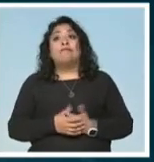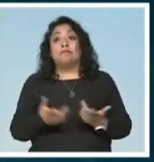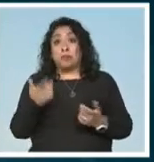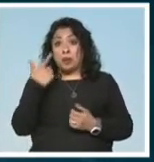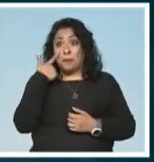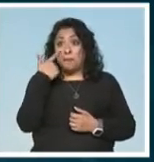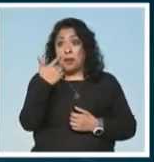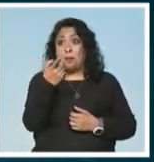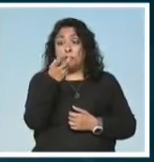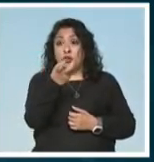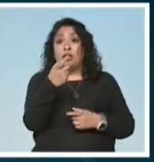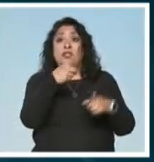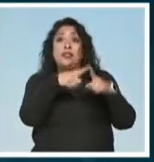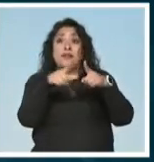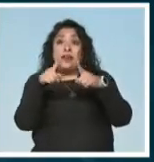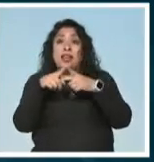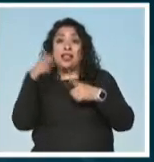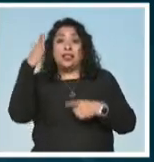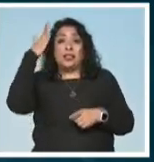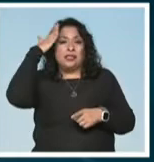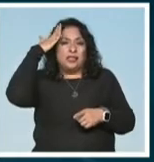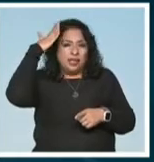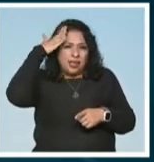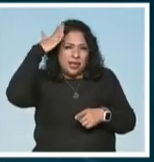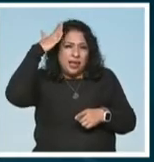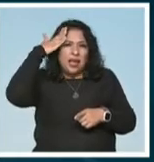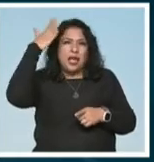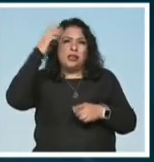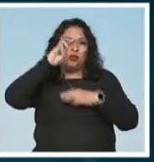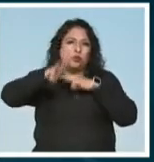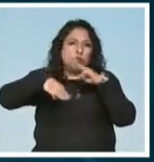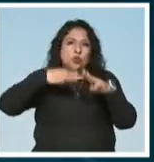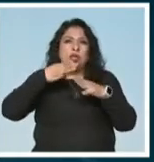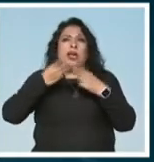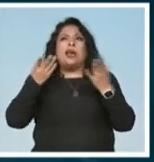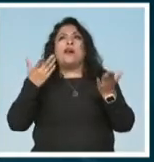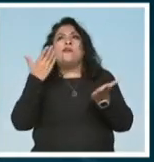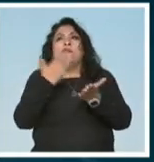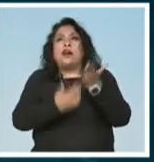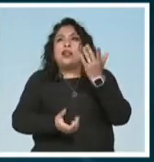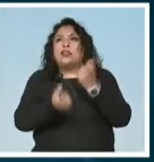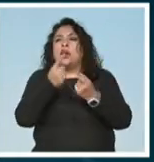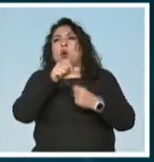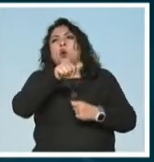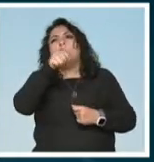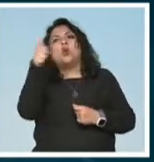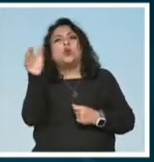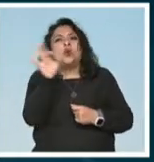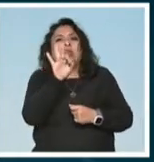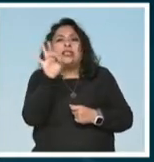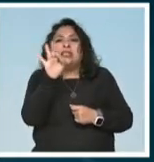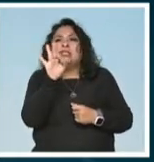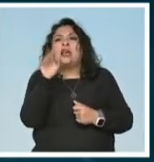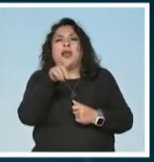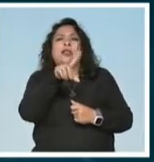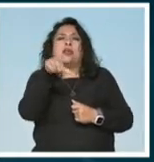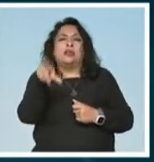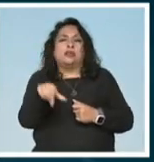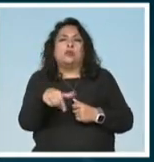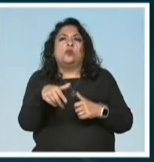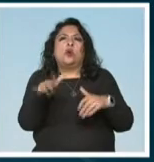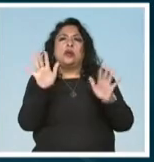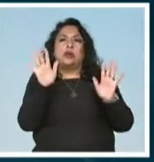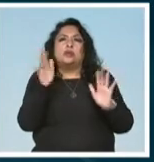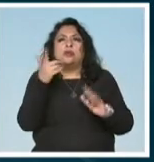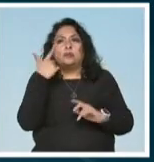Estamos viendo ahí diferentes liderazgos mundiales y bueno, faltaron algunos otros que a lo mejor ya más adelante se